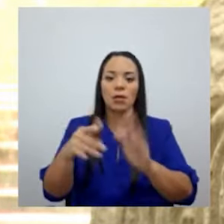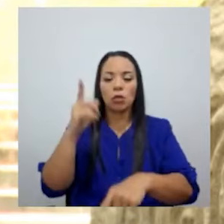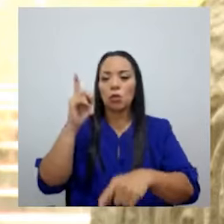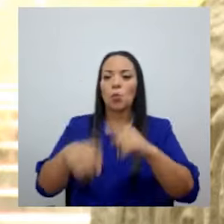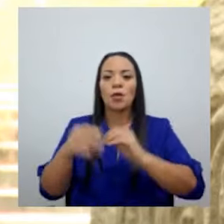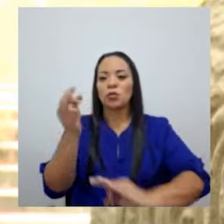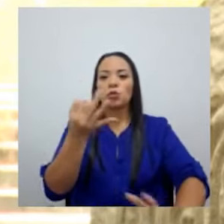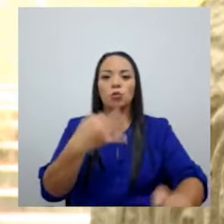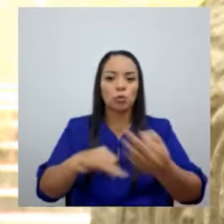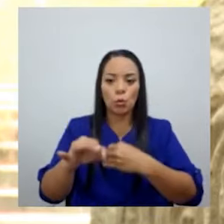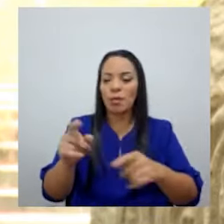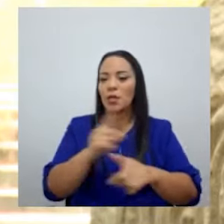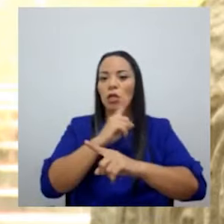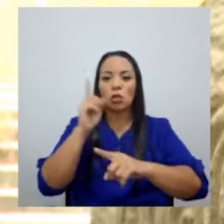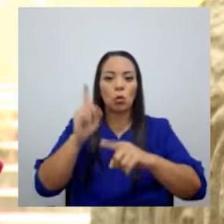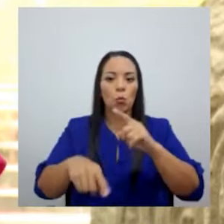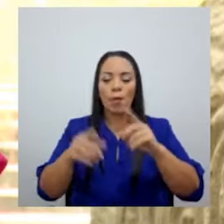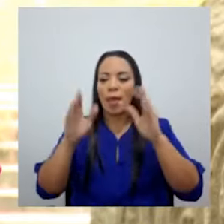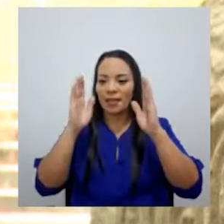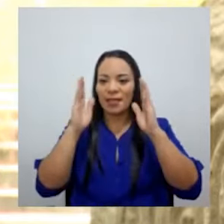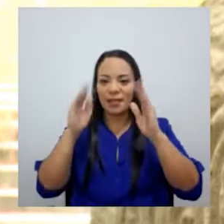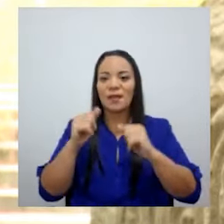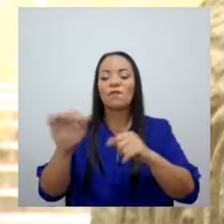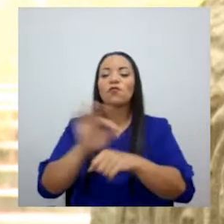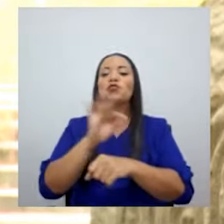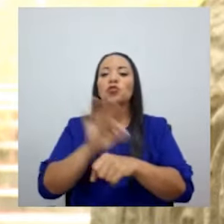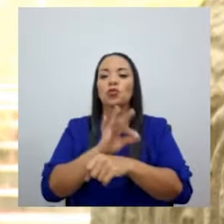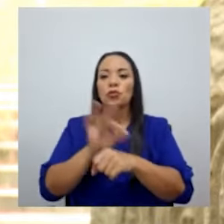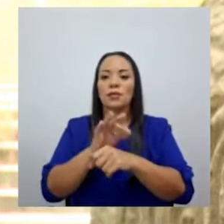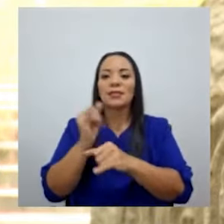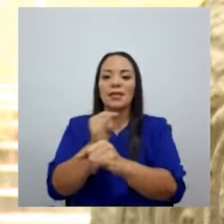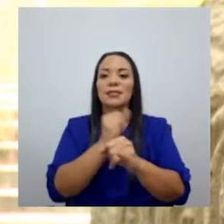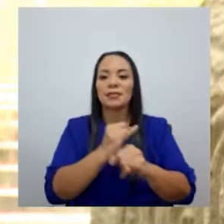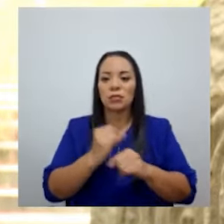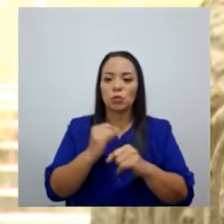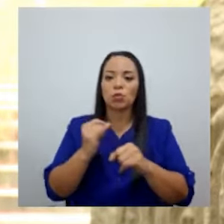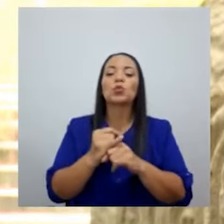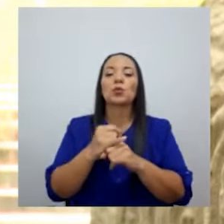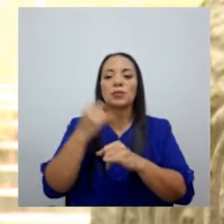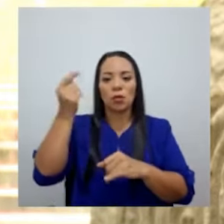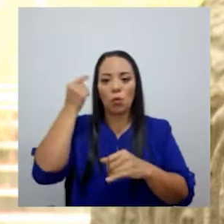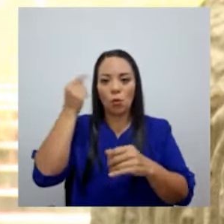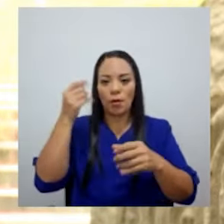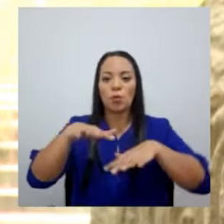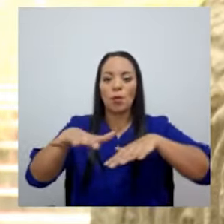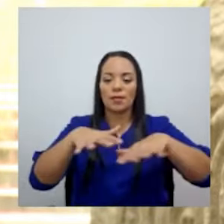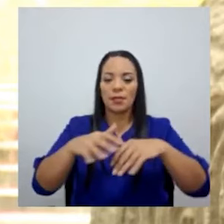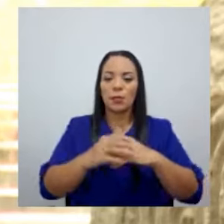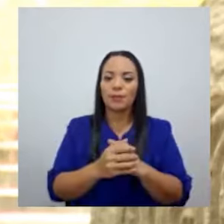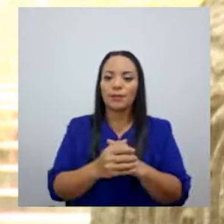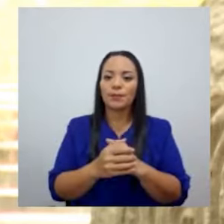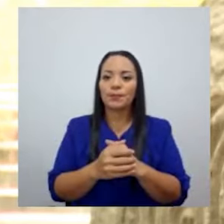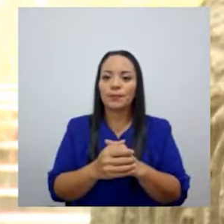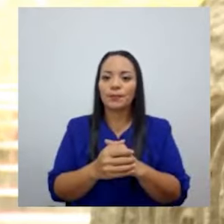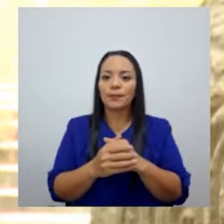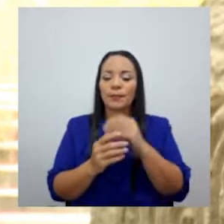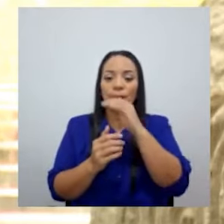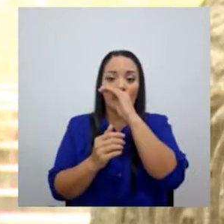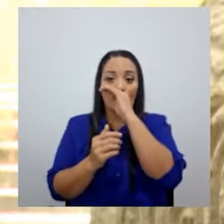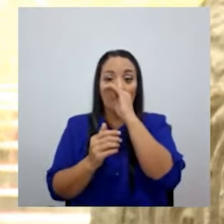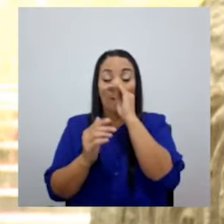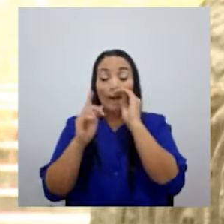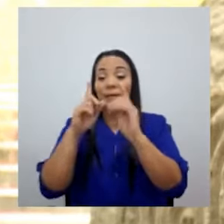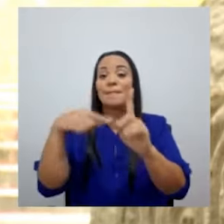sustituir ni abarcar funciones de las instituciones de la administración activa. Pero